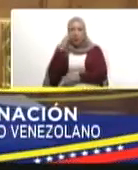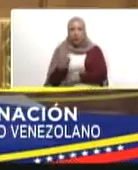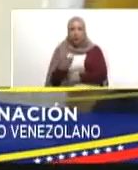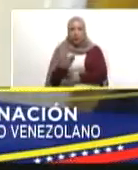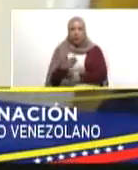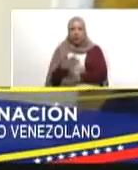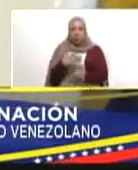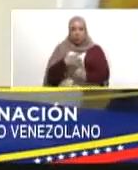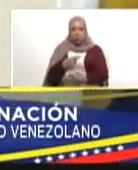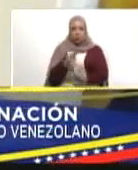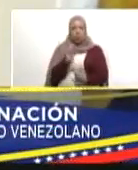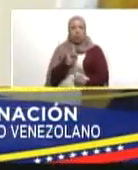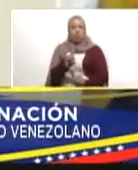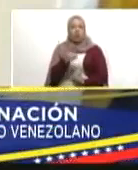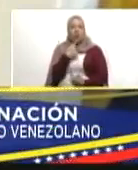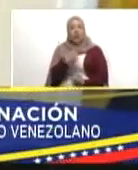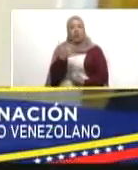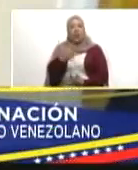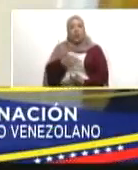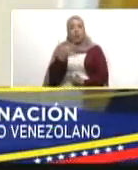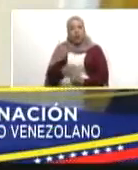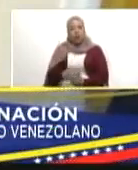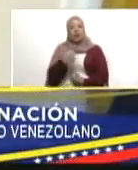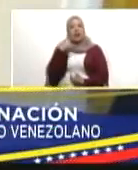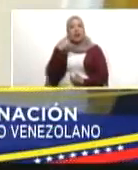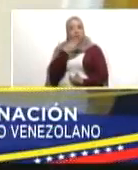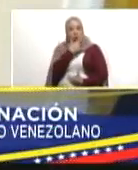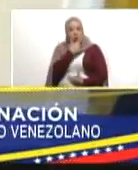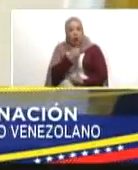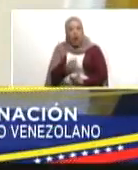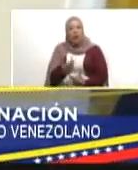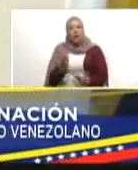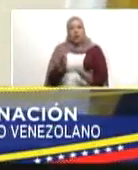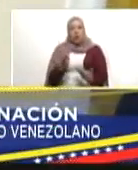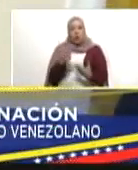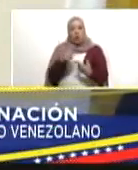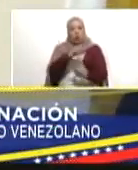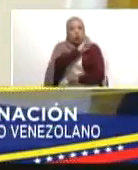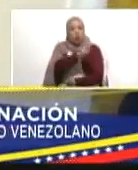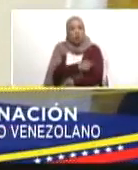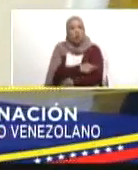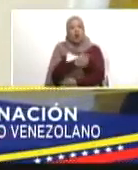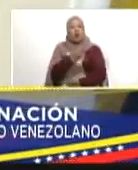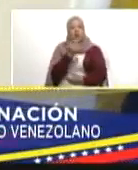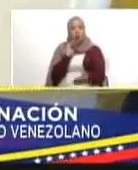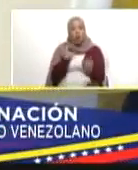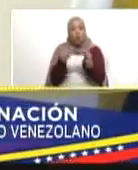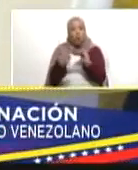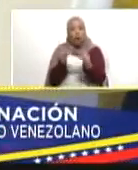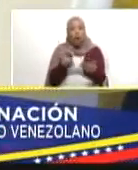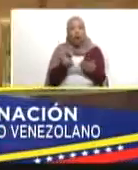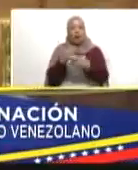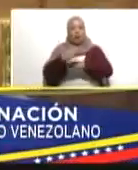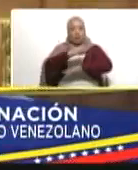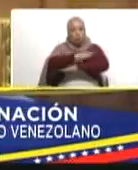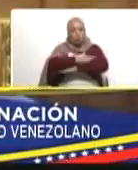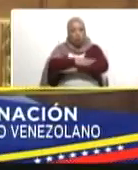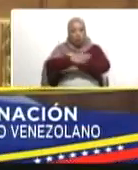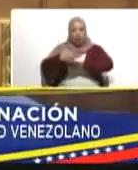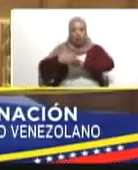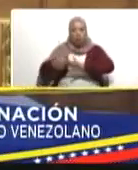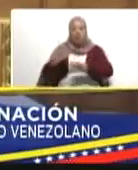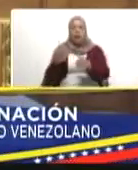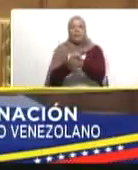su entereza su honestidad su Patriotismo su fuerza moral su ejemplo para el país ni a